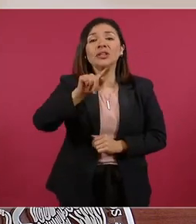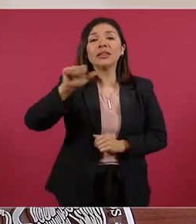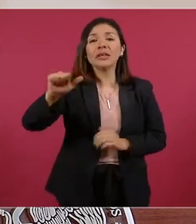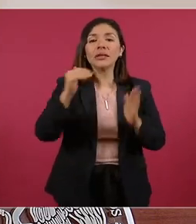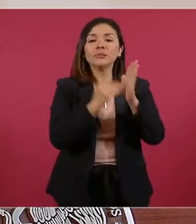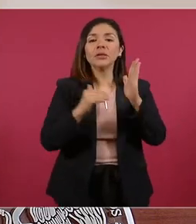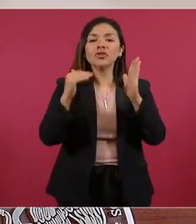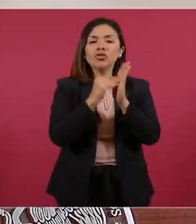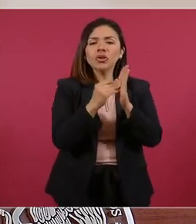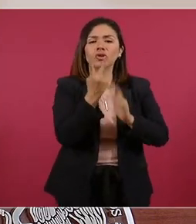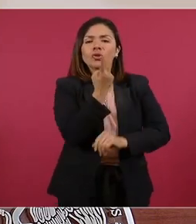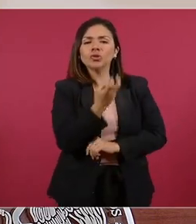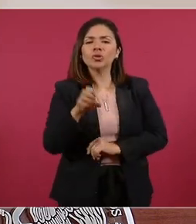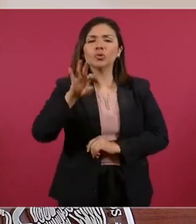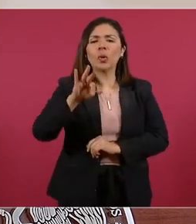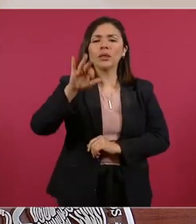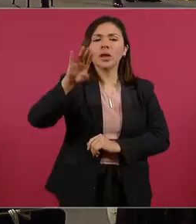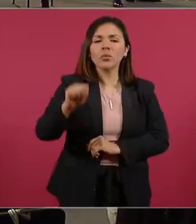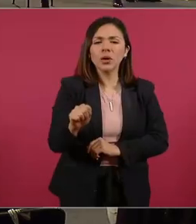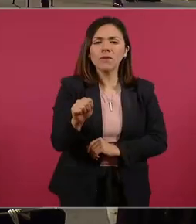millones